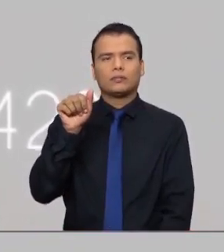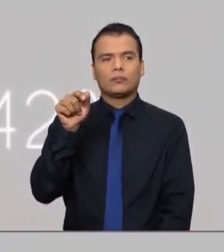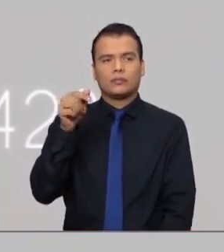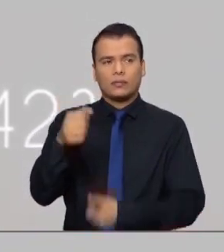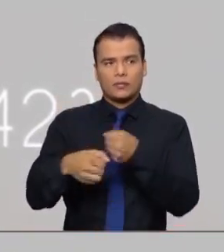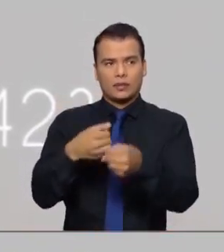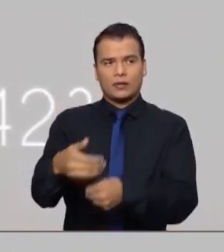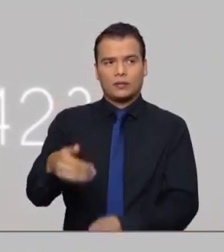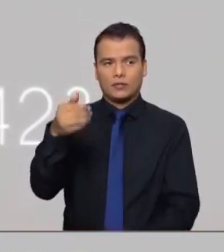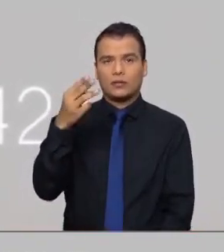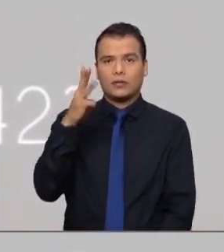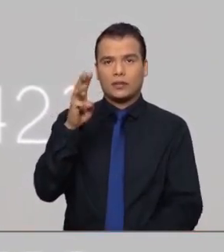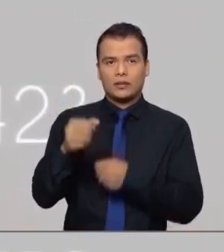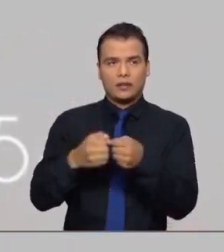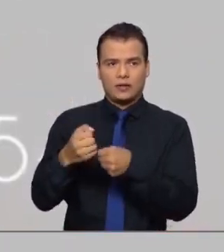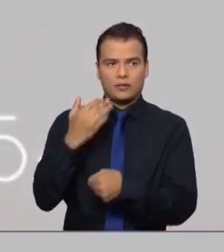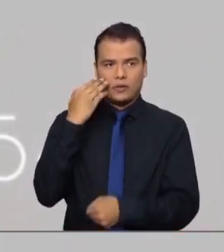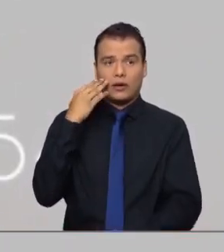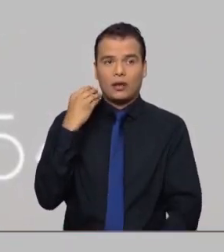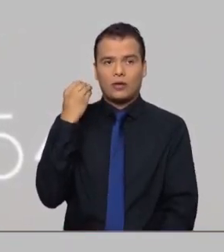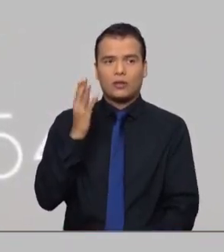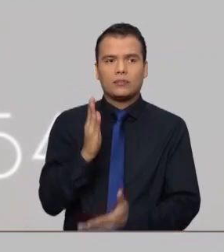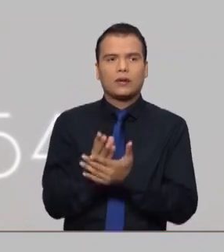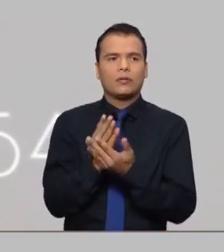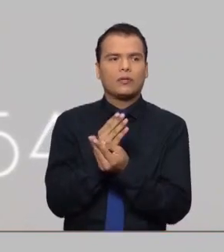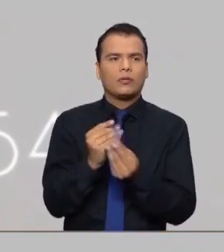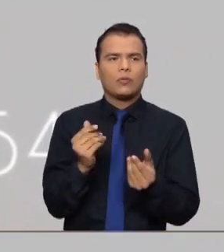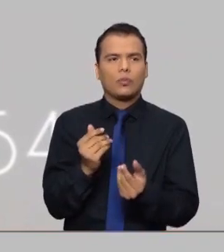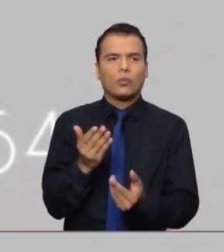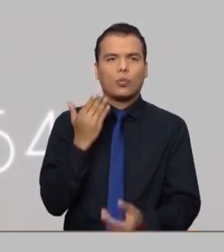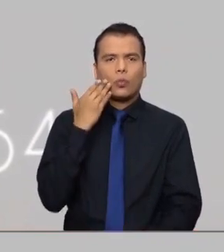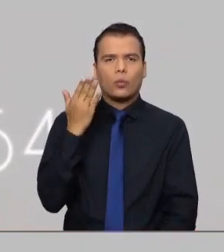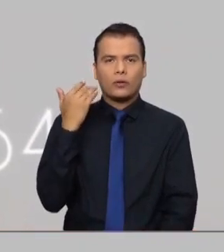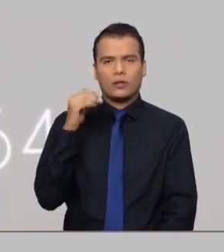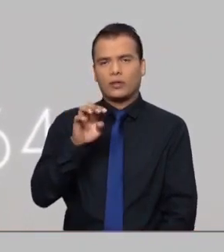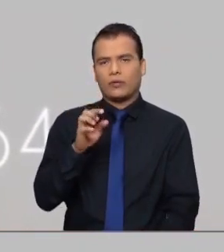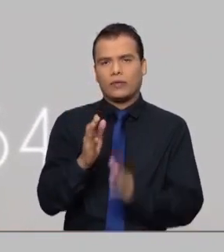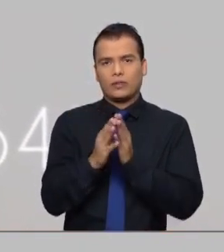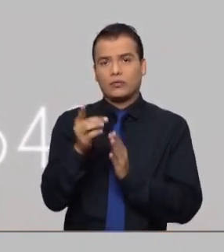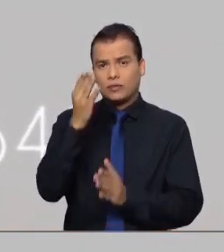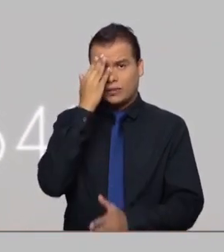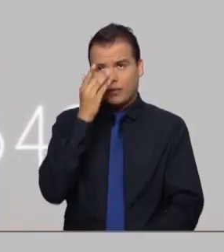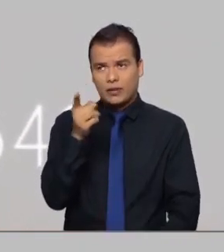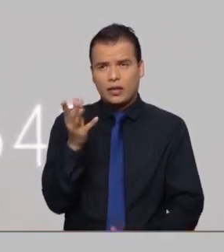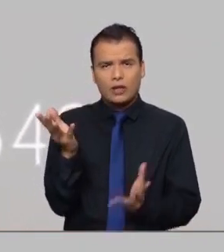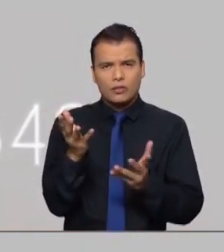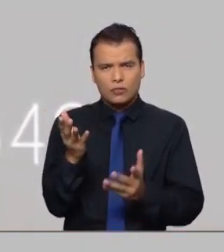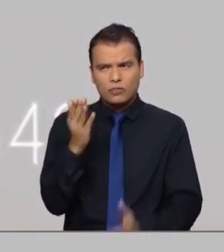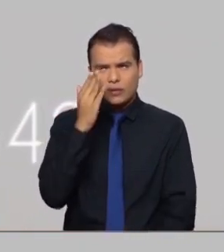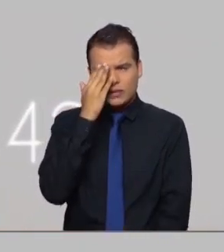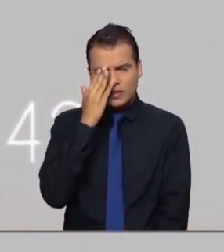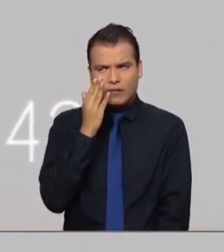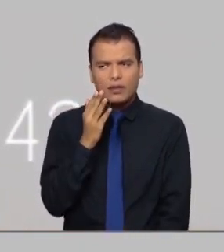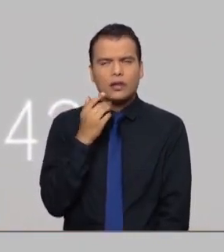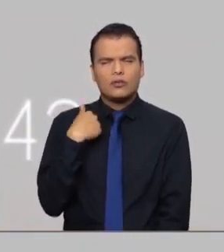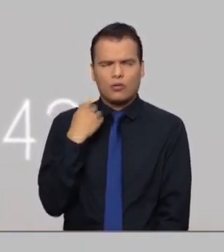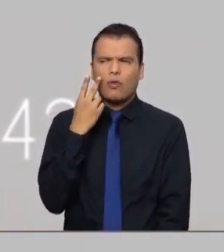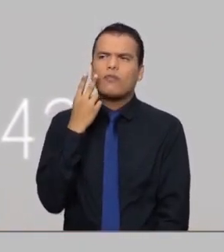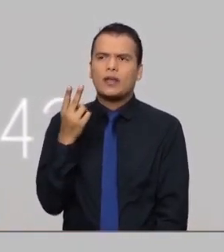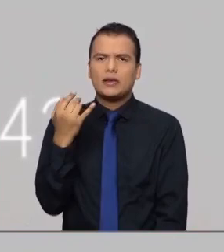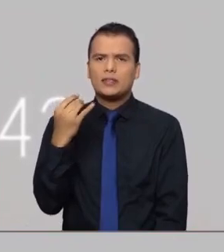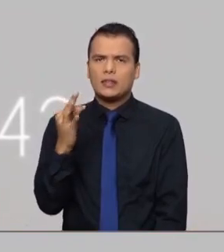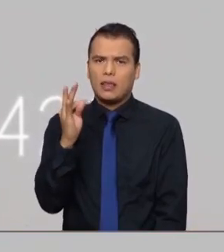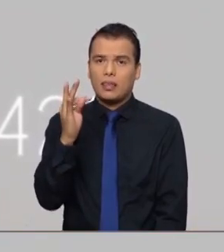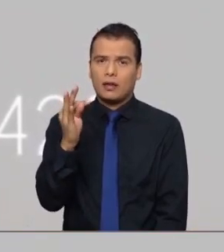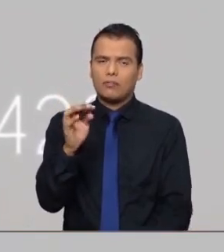La adolescente de 13 años fue reportada como desaparecida en Cali, Valle del Cauca. Si usted la ha visto o tiene información que permita dar con su paradero, por